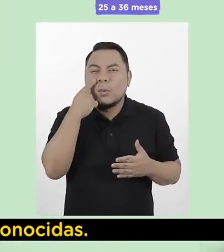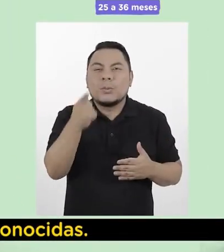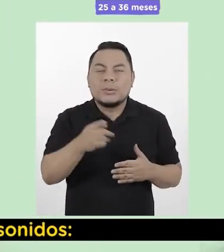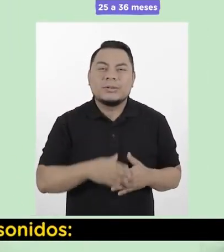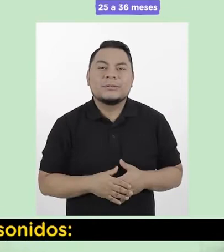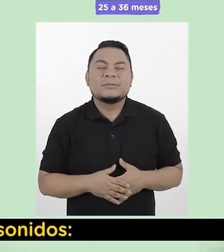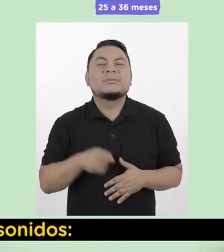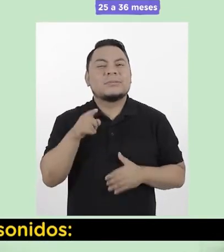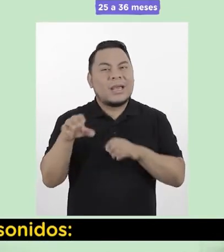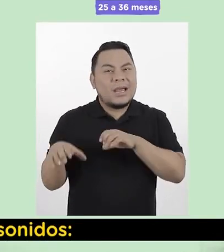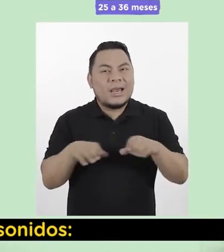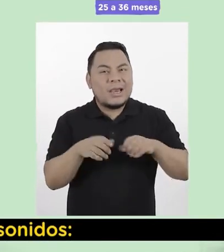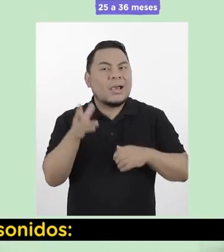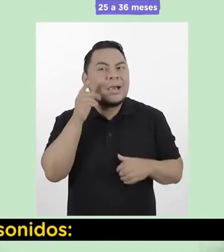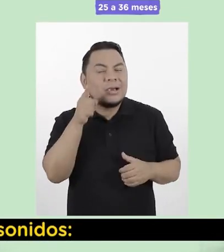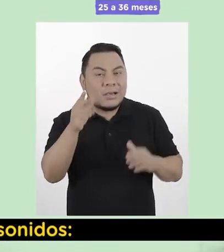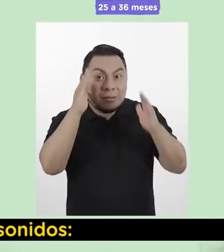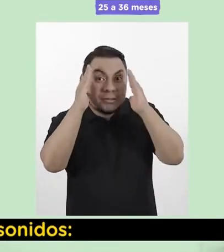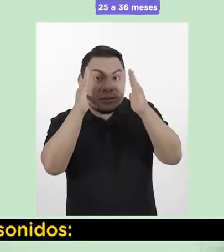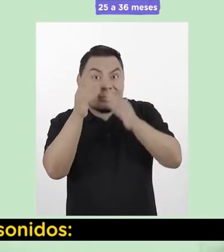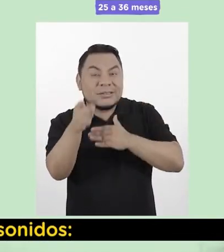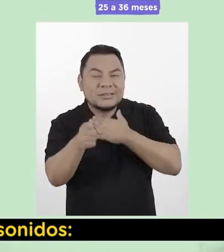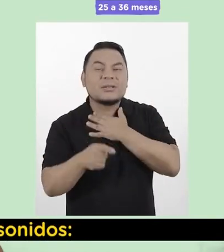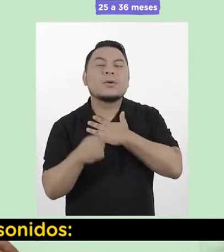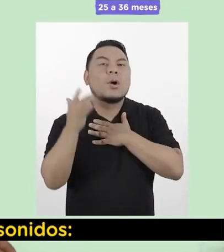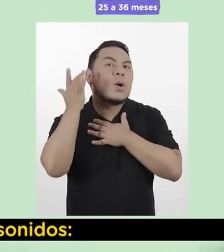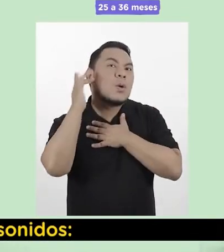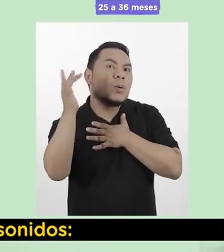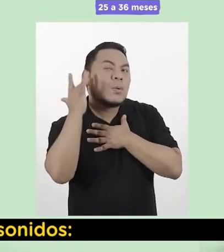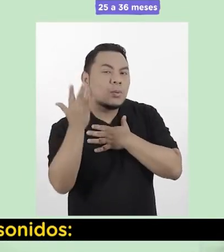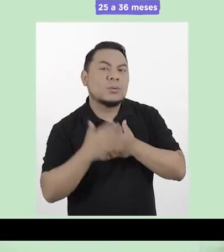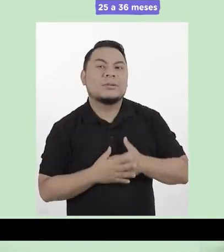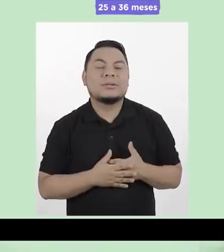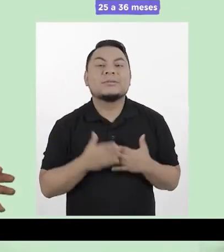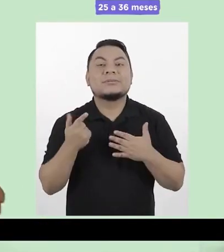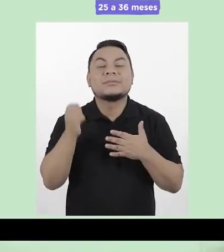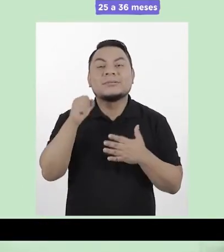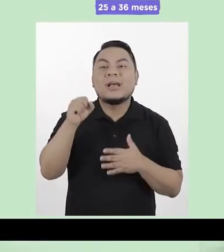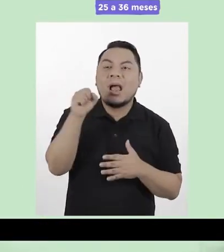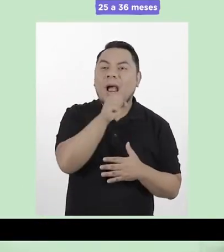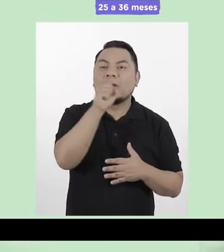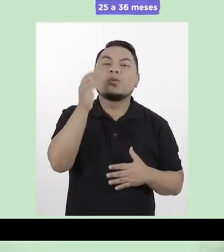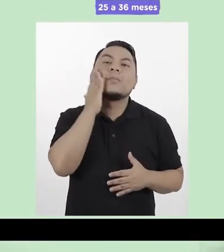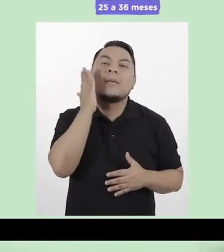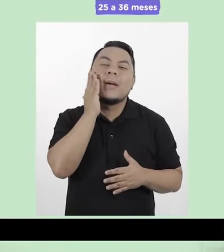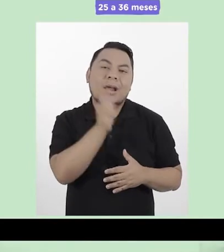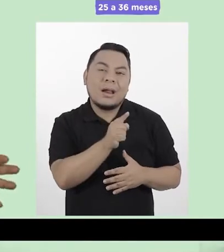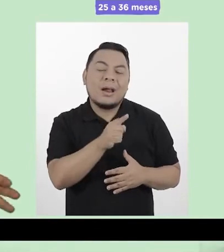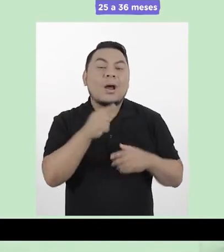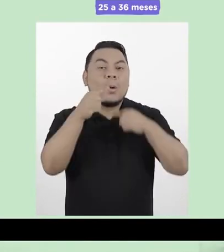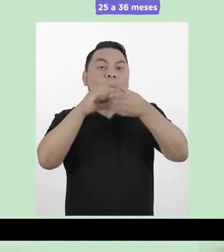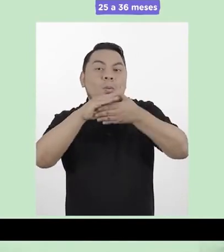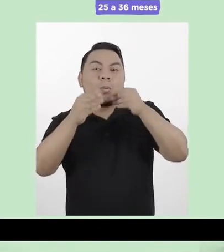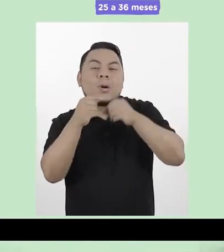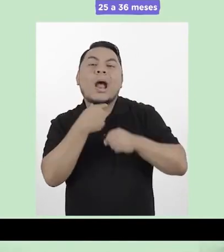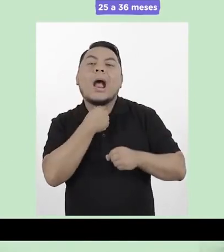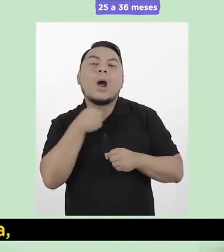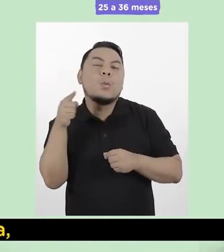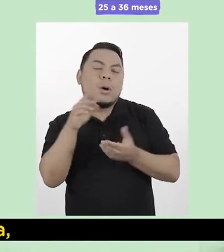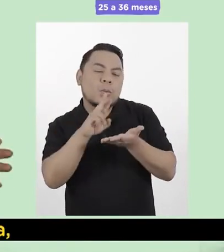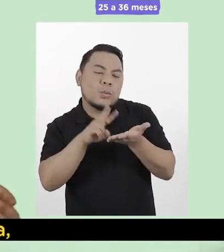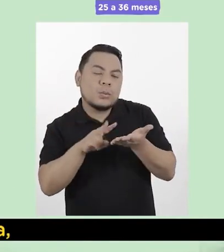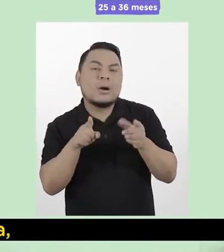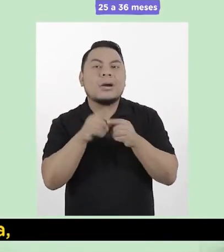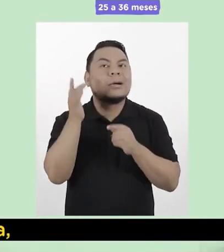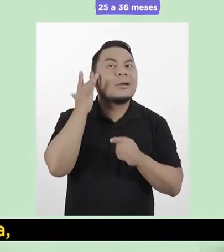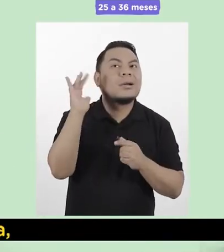conocidas. Háganlo escuchar atentamente los sonidos, el canto de su madre, el cuento de la abuela o